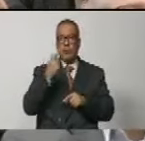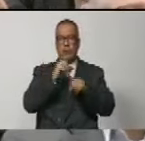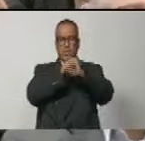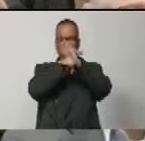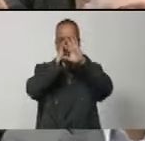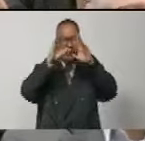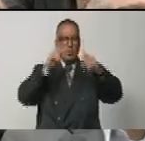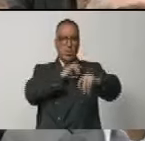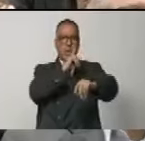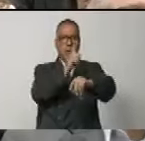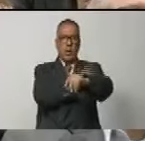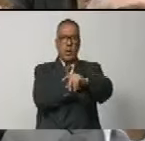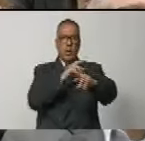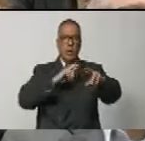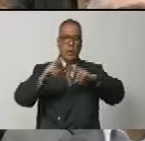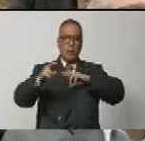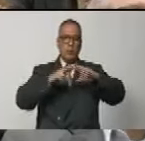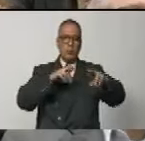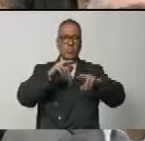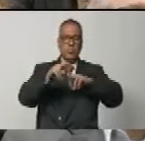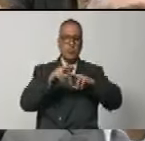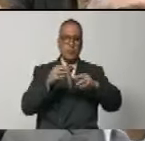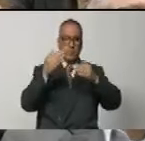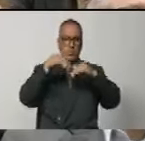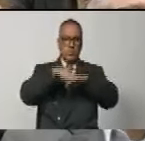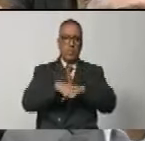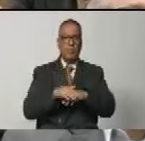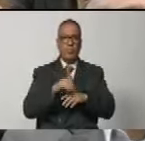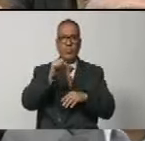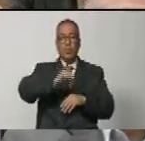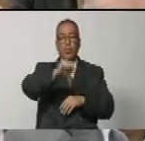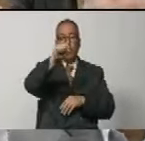claro el fortalecimiento de las relaciones sur-sur.